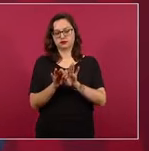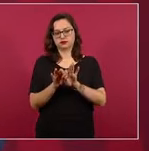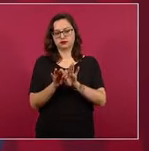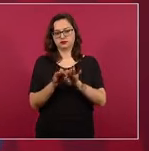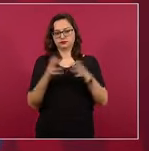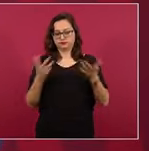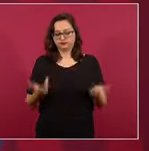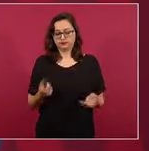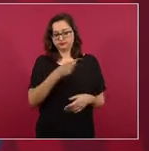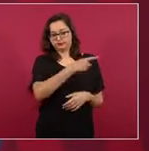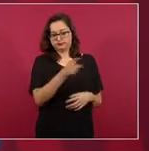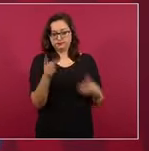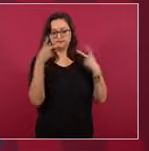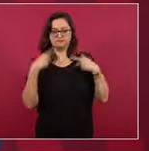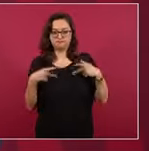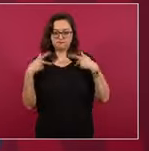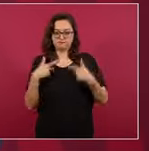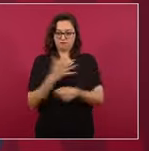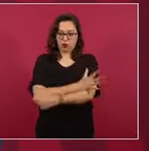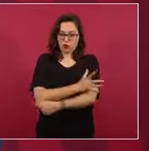La honestidad